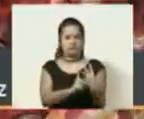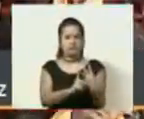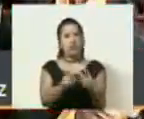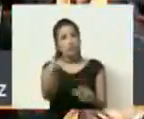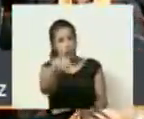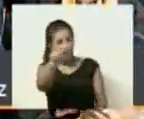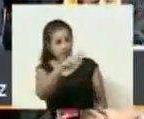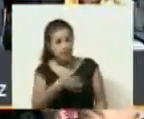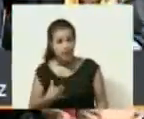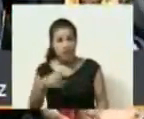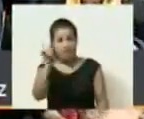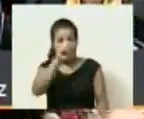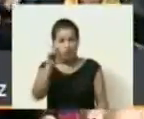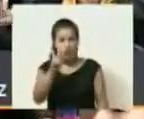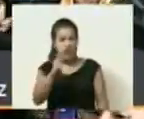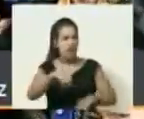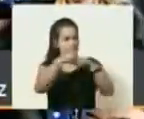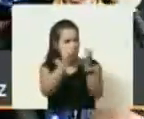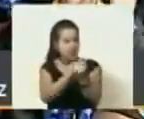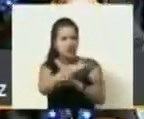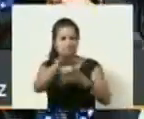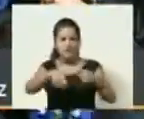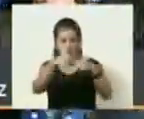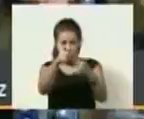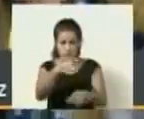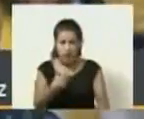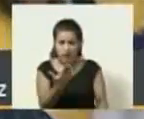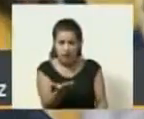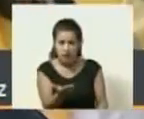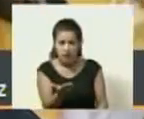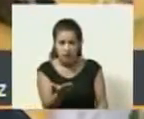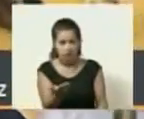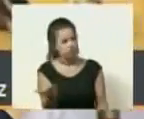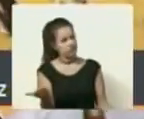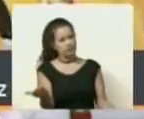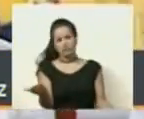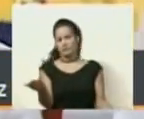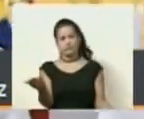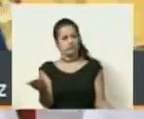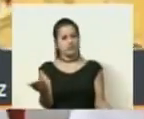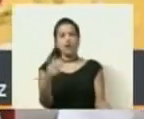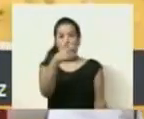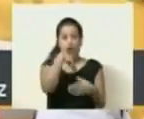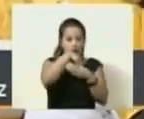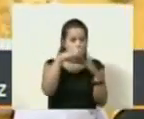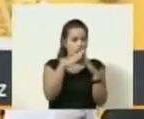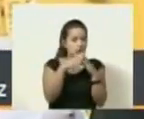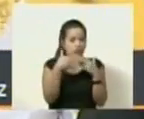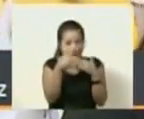Ustedes quieren una Venezuela llena de violencia, que no los dejen salir de su casa.